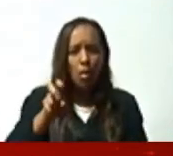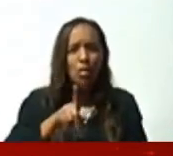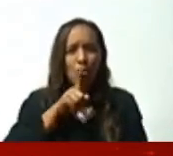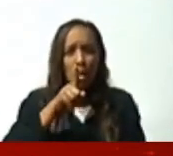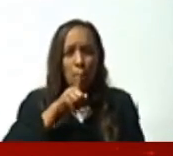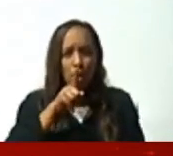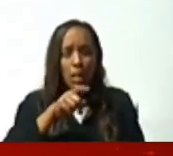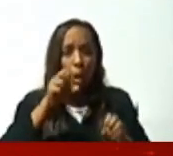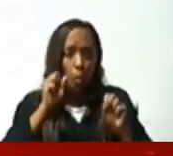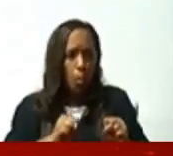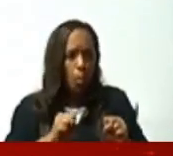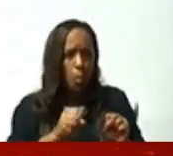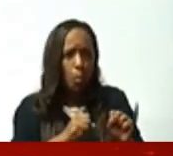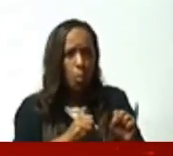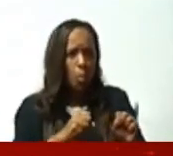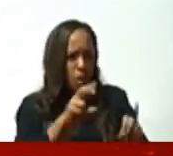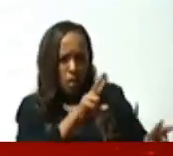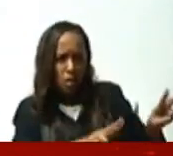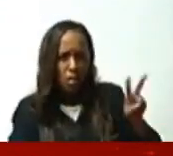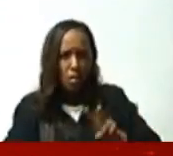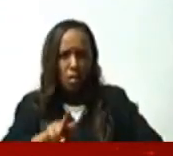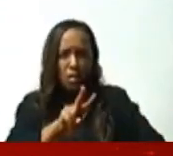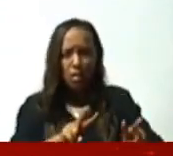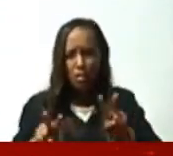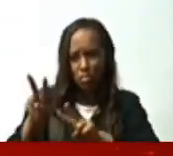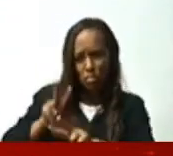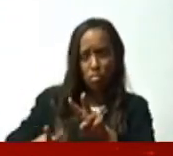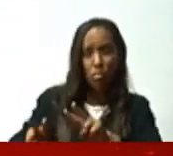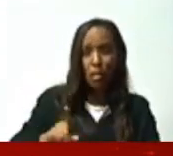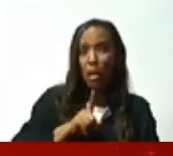puede utilizarse como elemento